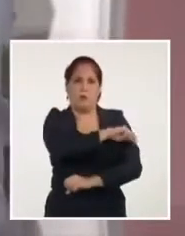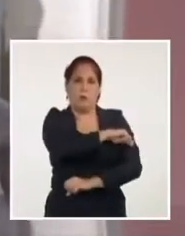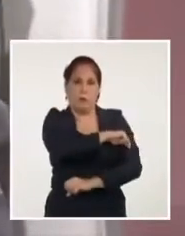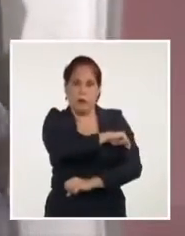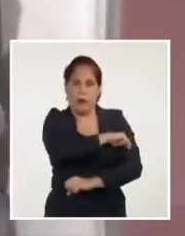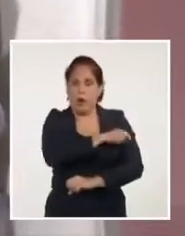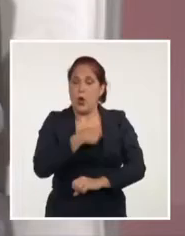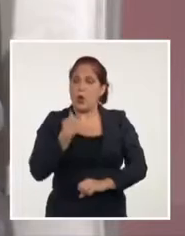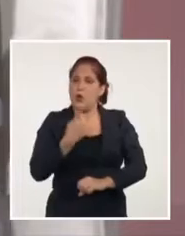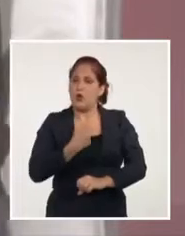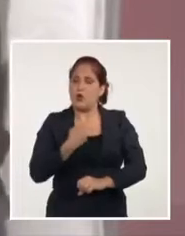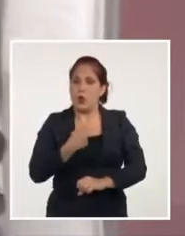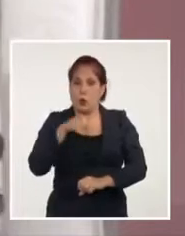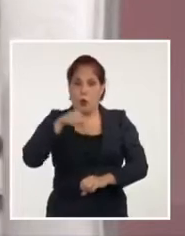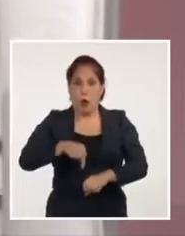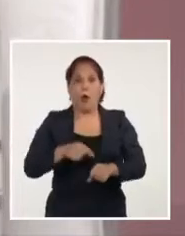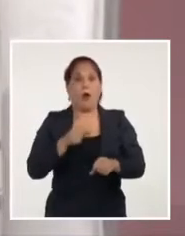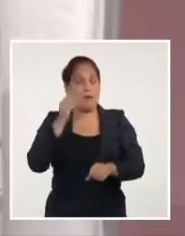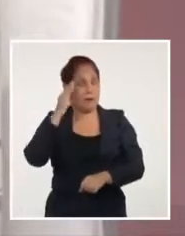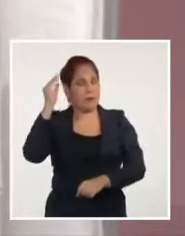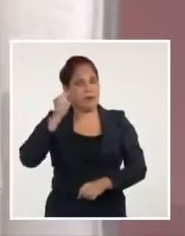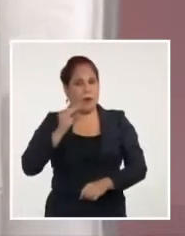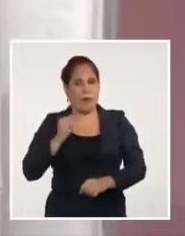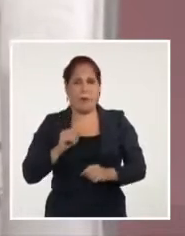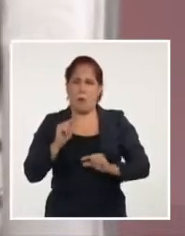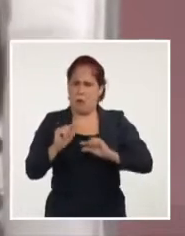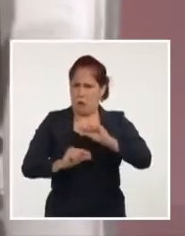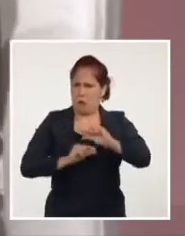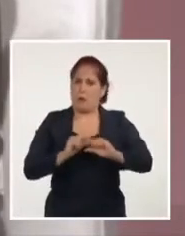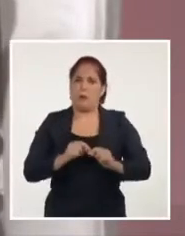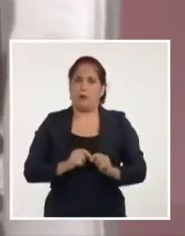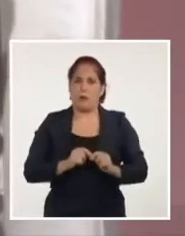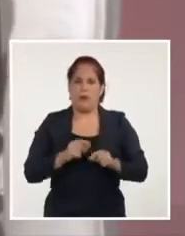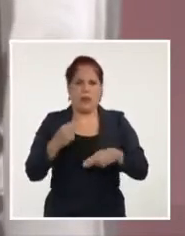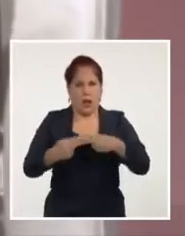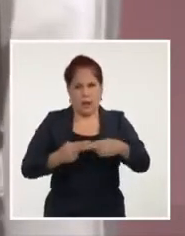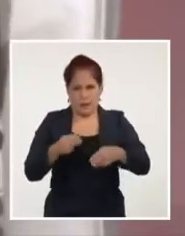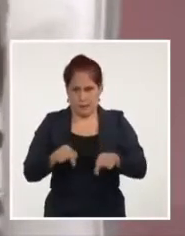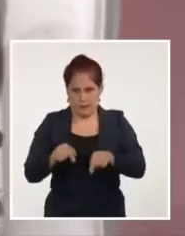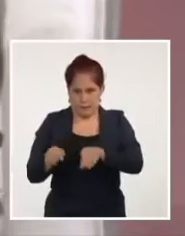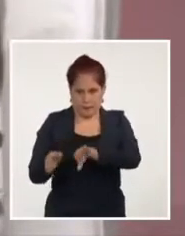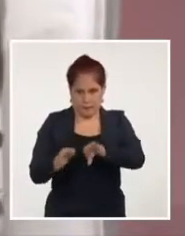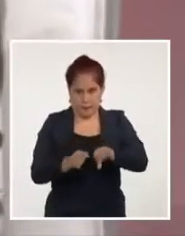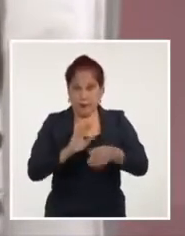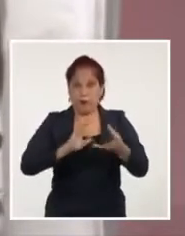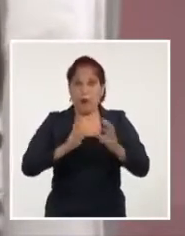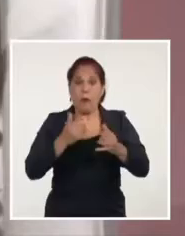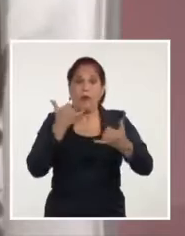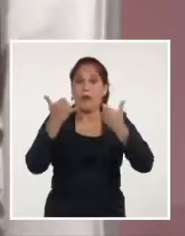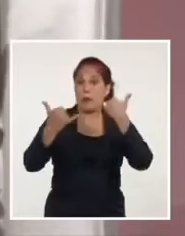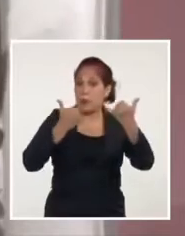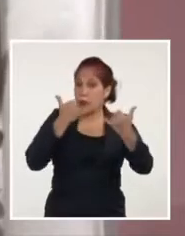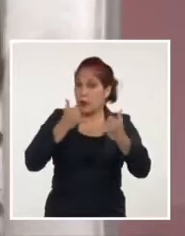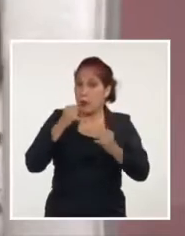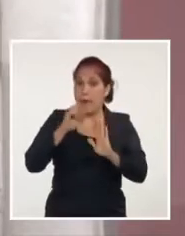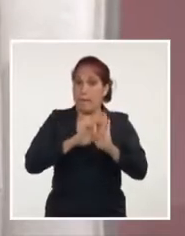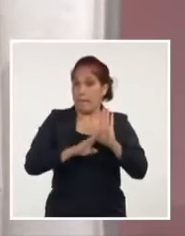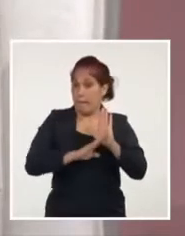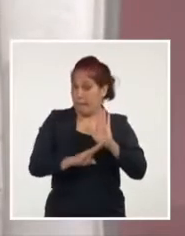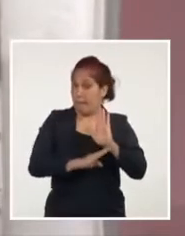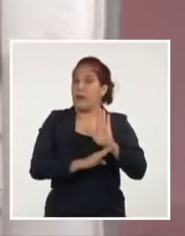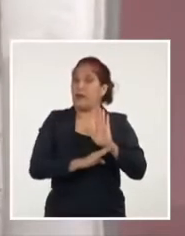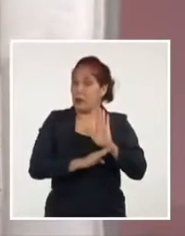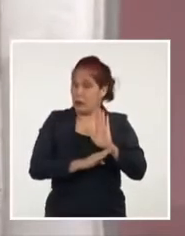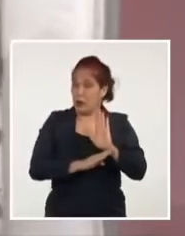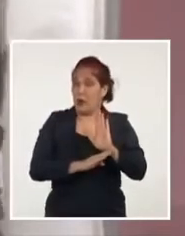estamos lejanos de nada de eso. Ahora, ¿qué ha pasado? Que esas prácticas comunicativas que han usado métodos bastante poco